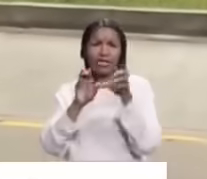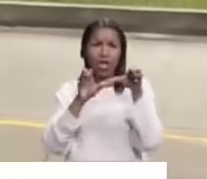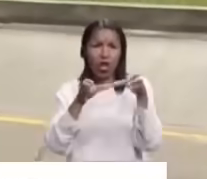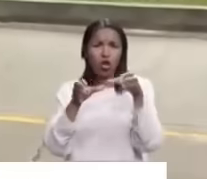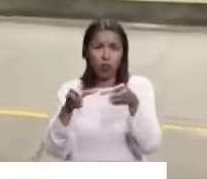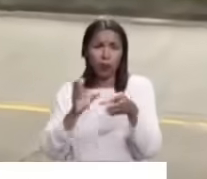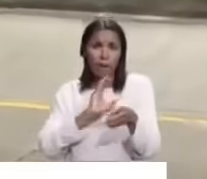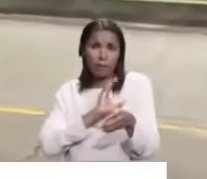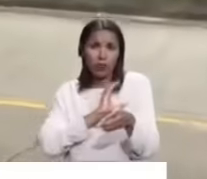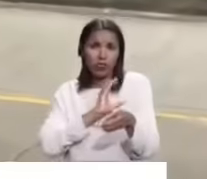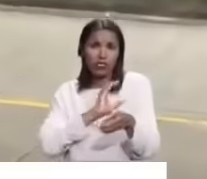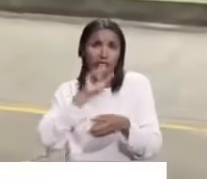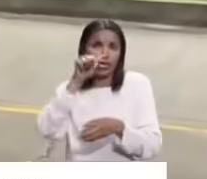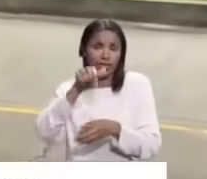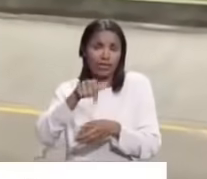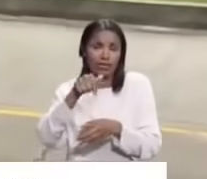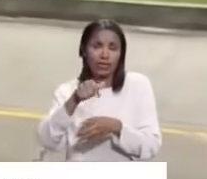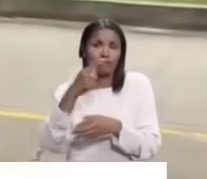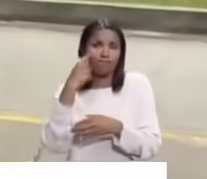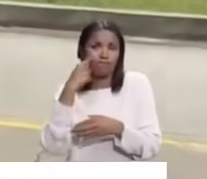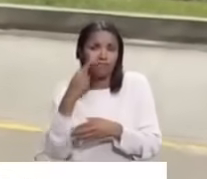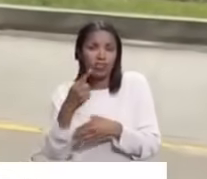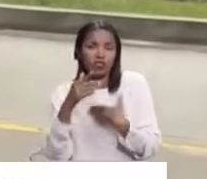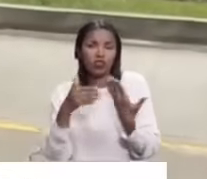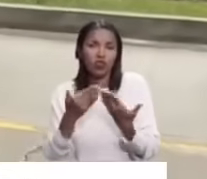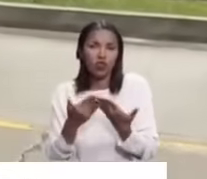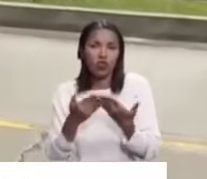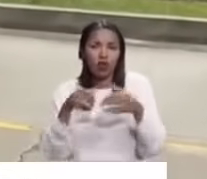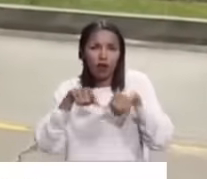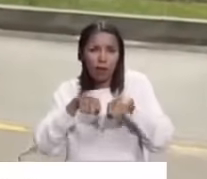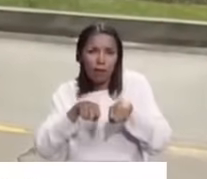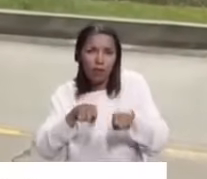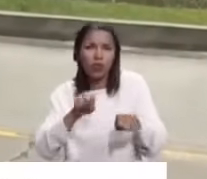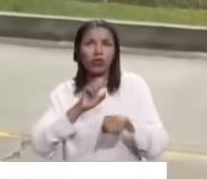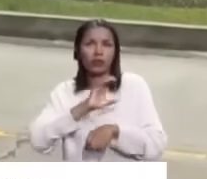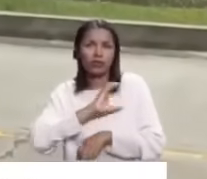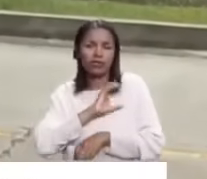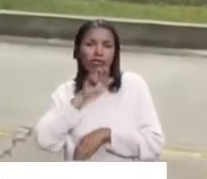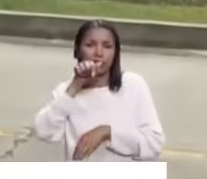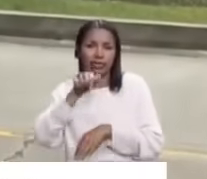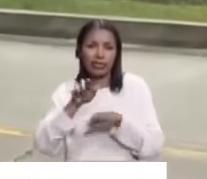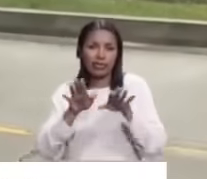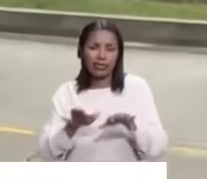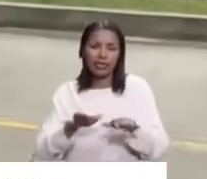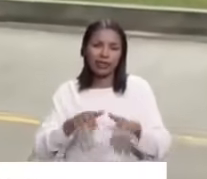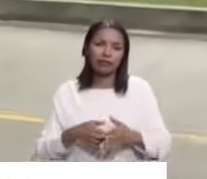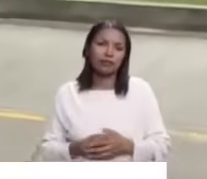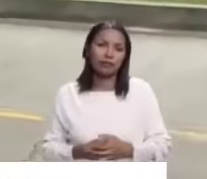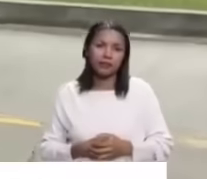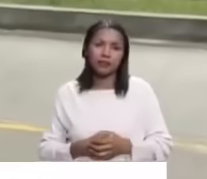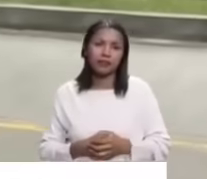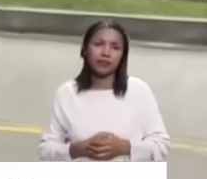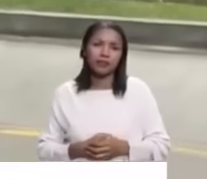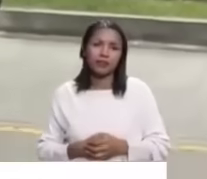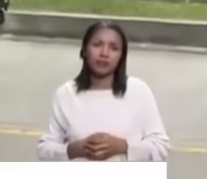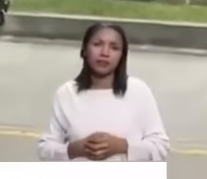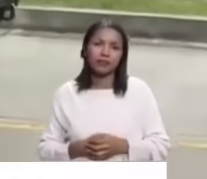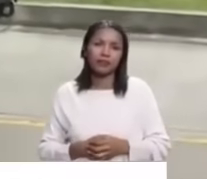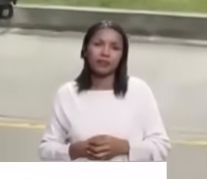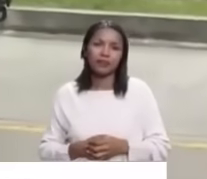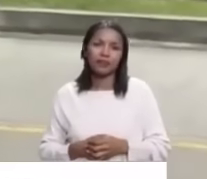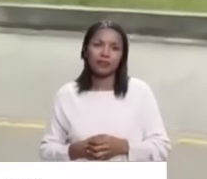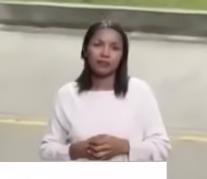que también están unidades conocidas como los linces en el área, asegurando principalmente el perímetro